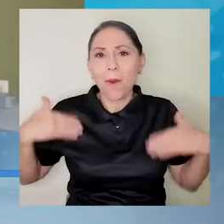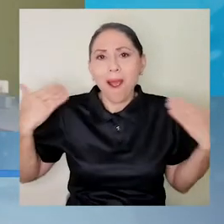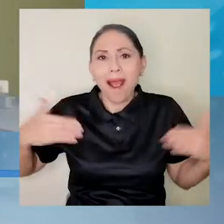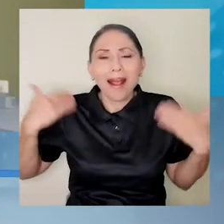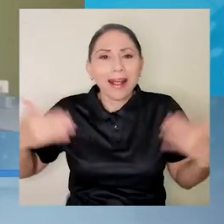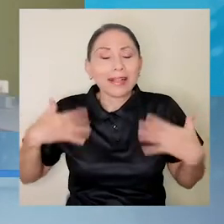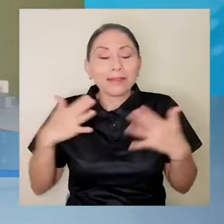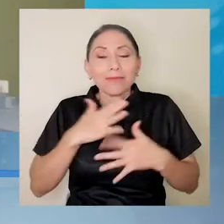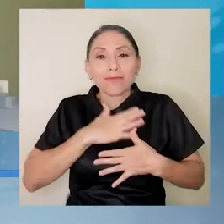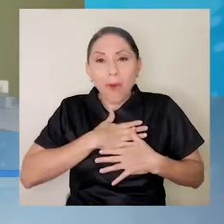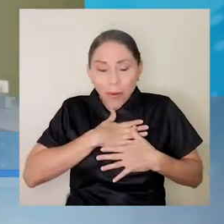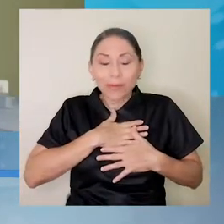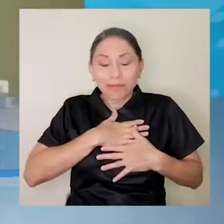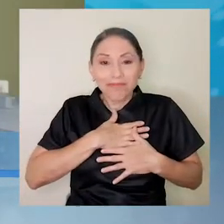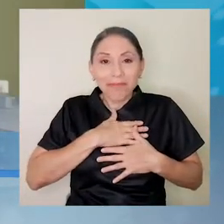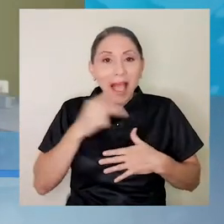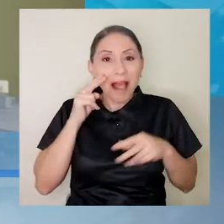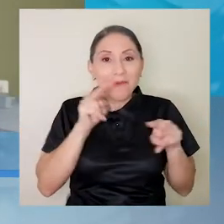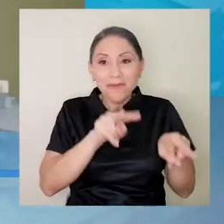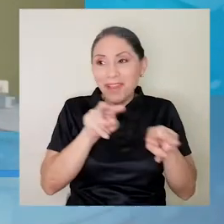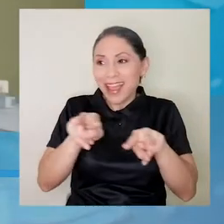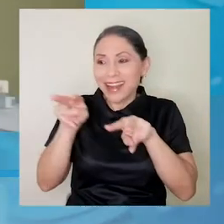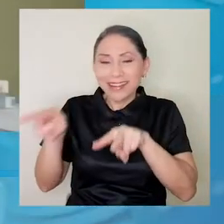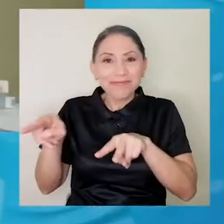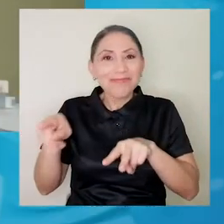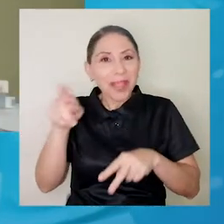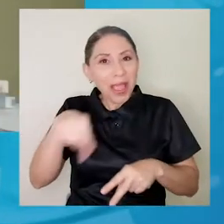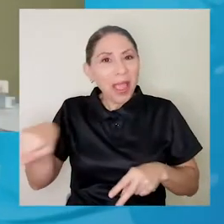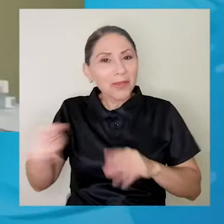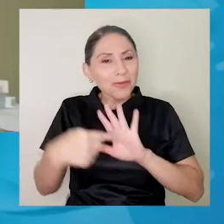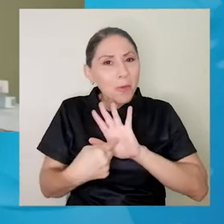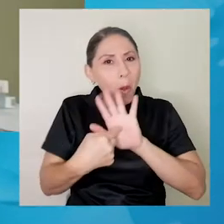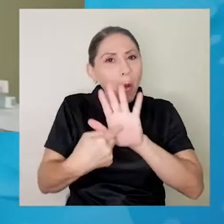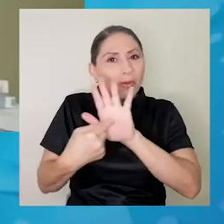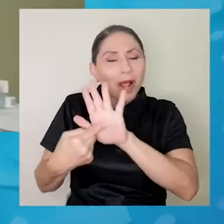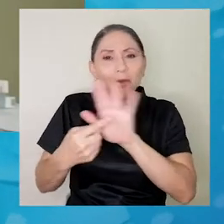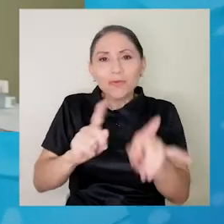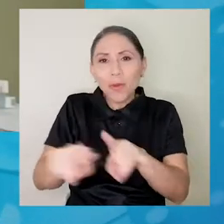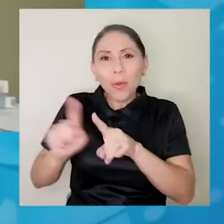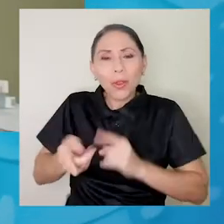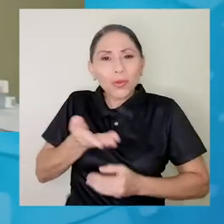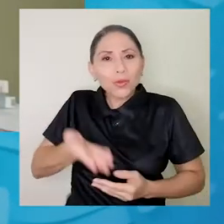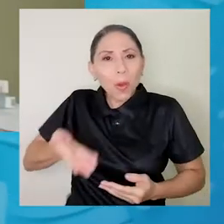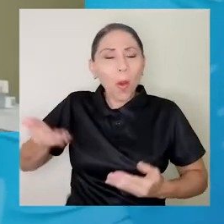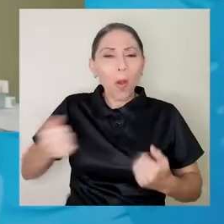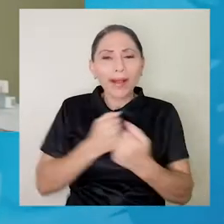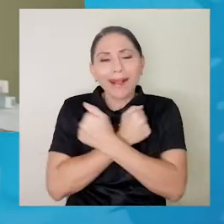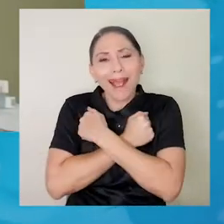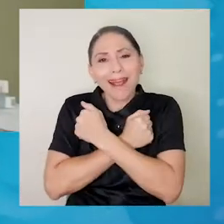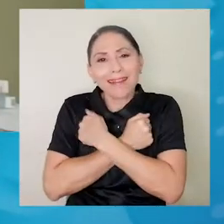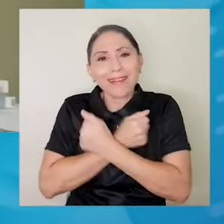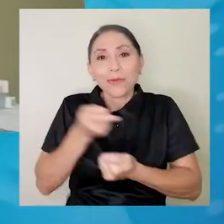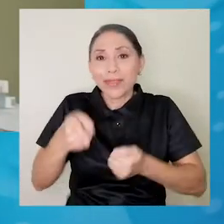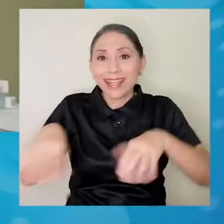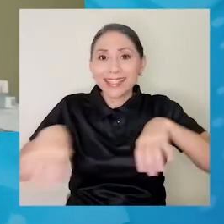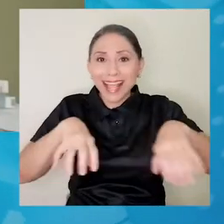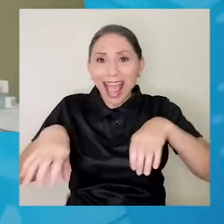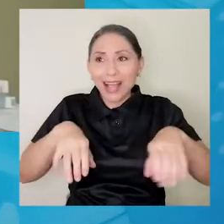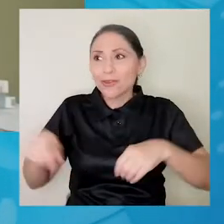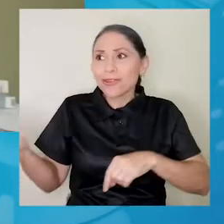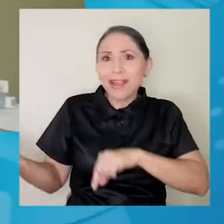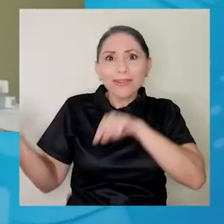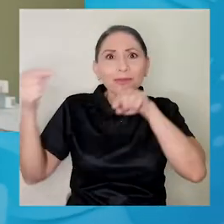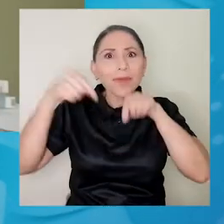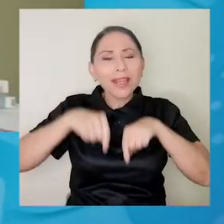y muy conmovido al ver la muestra de detalles y el cariño que se dio en este acto, en esta